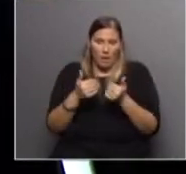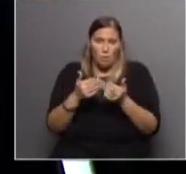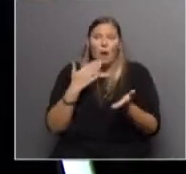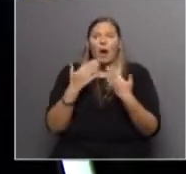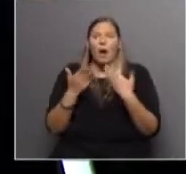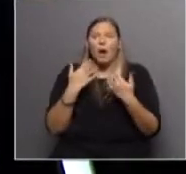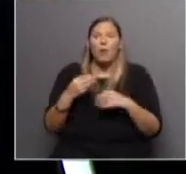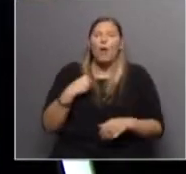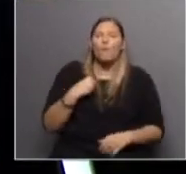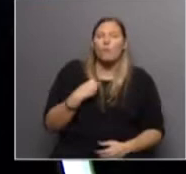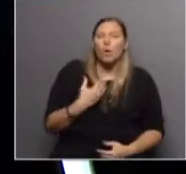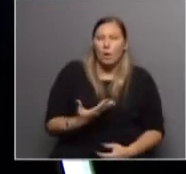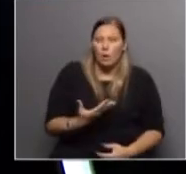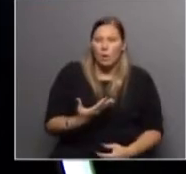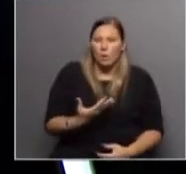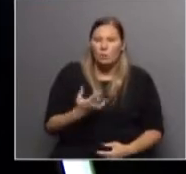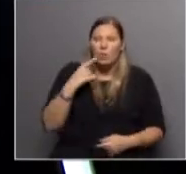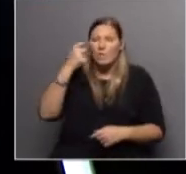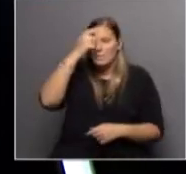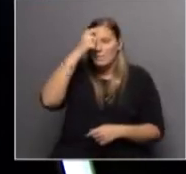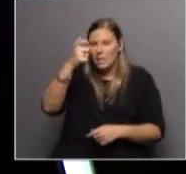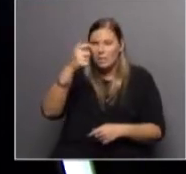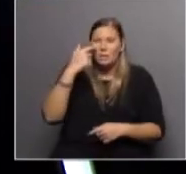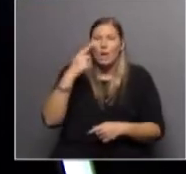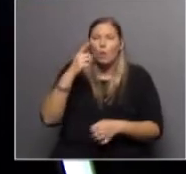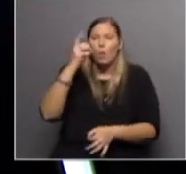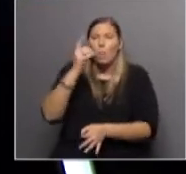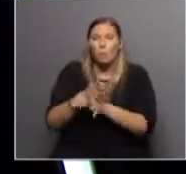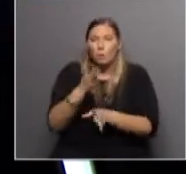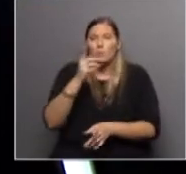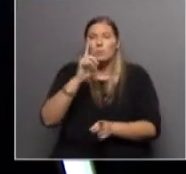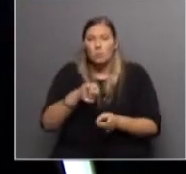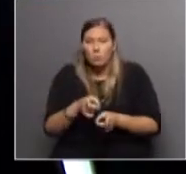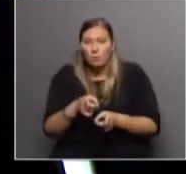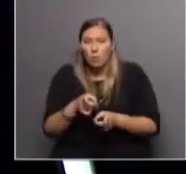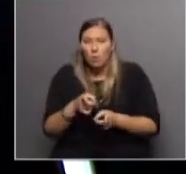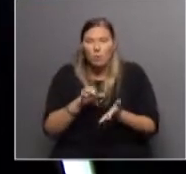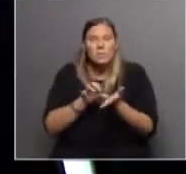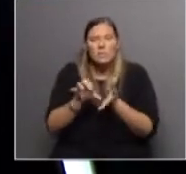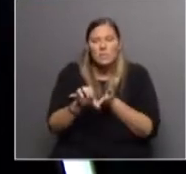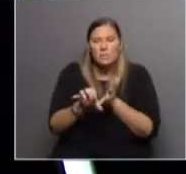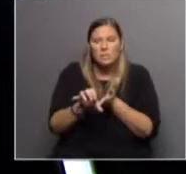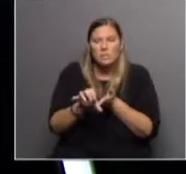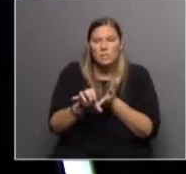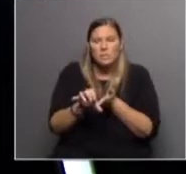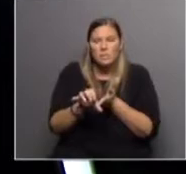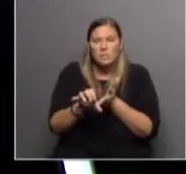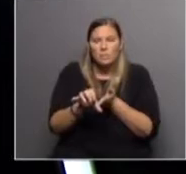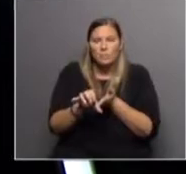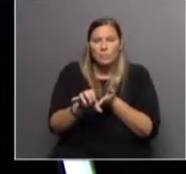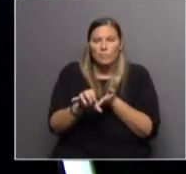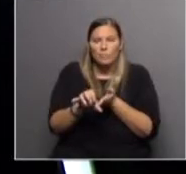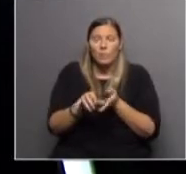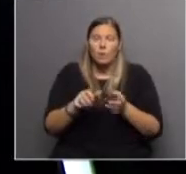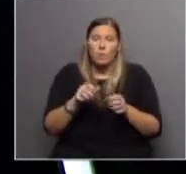las vocaciones, para hablar de la ciencia como profesión y de la ciencia también como servicio, cómo quienes